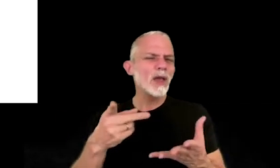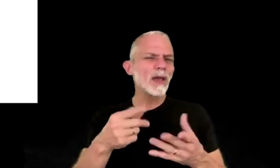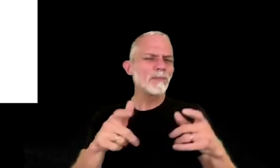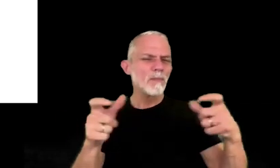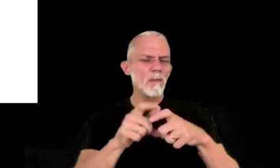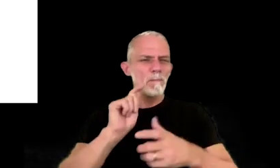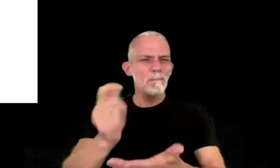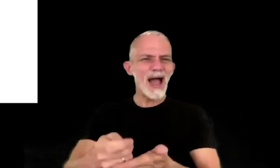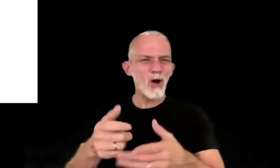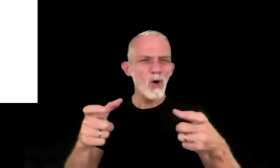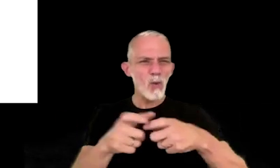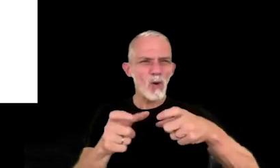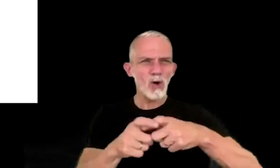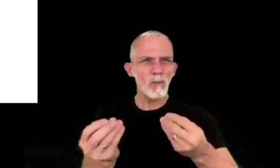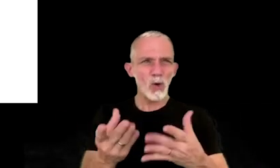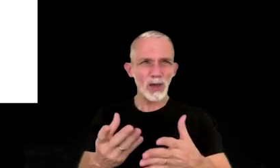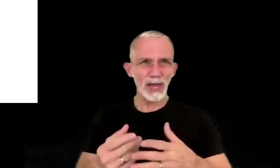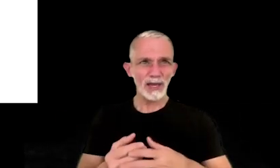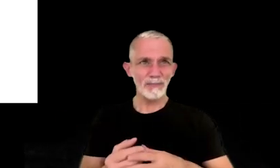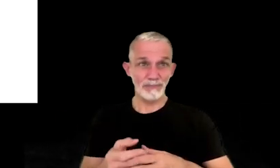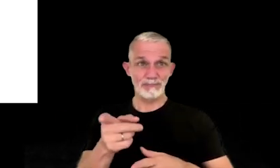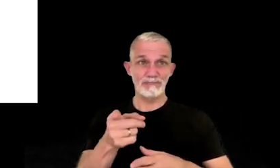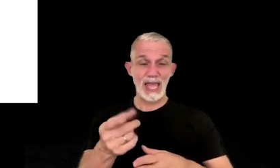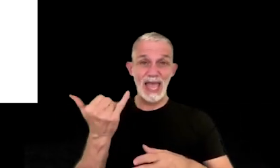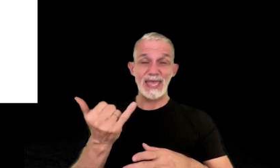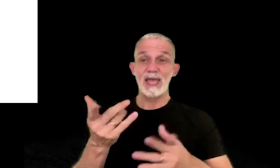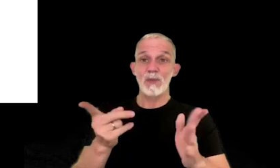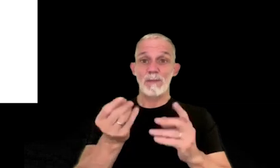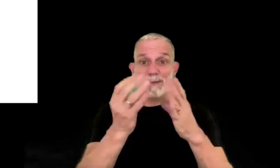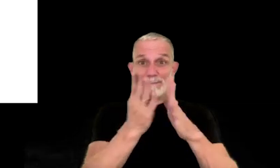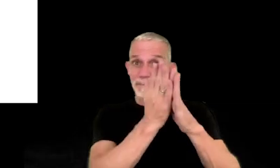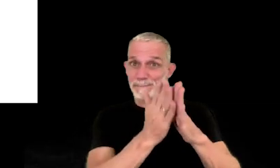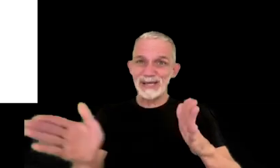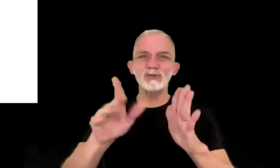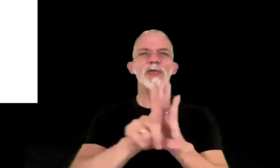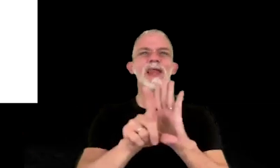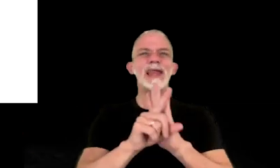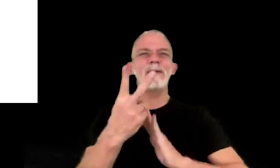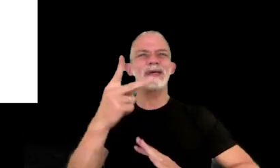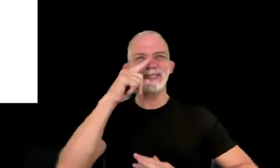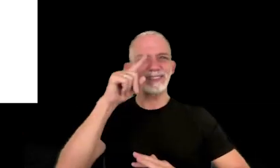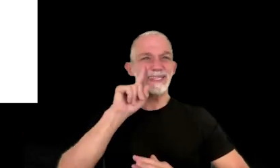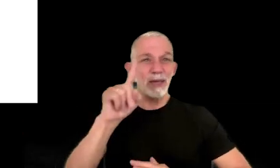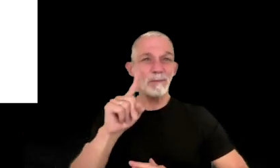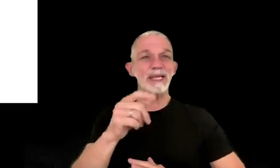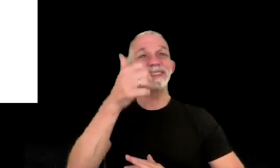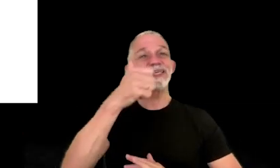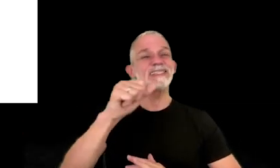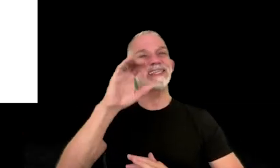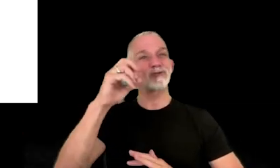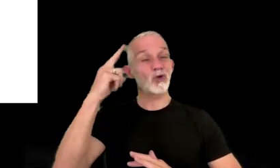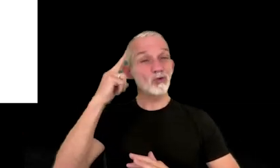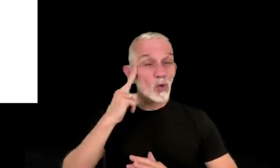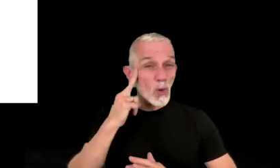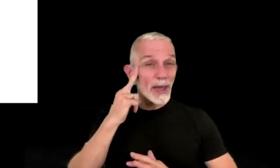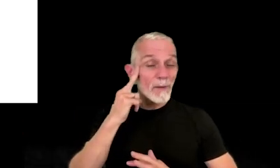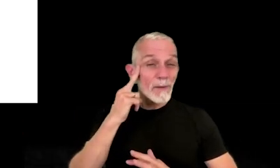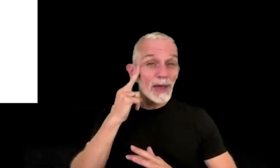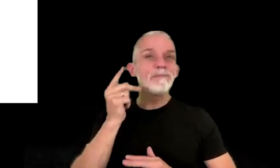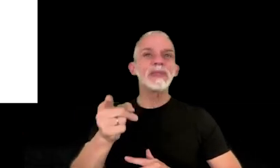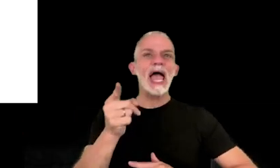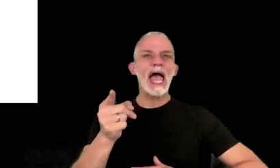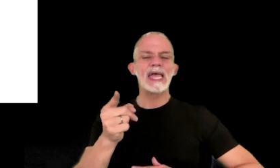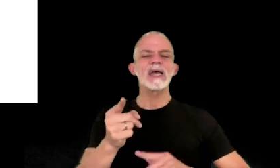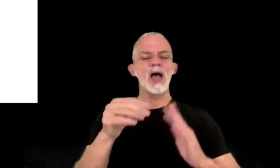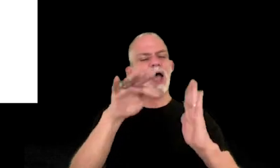pago del bono? En la entrada en vigencia de la Ley 27.609, donde se